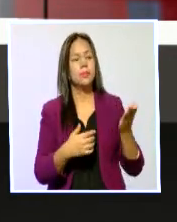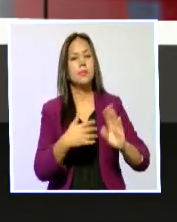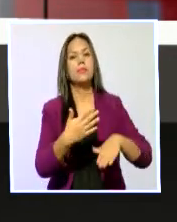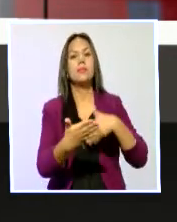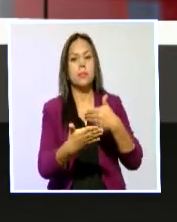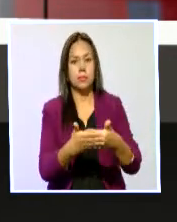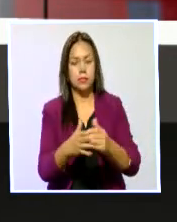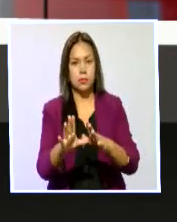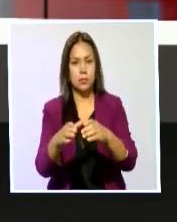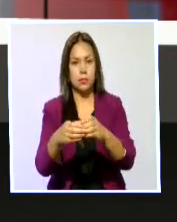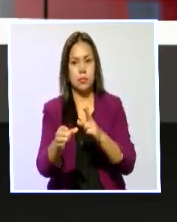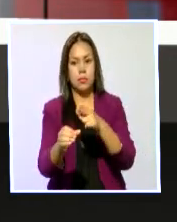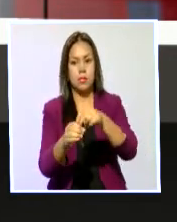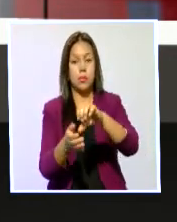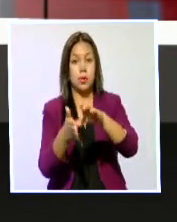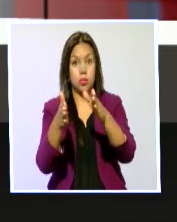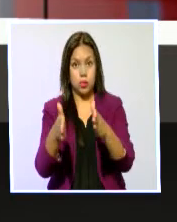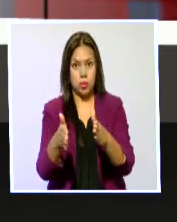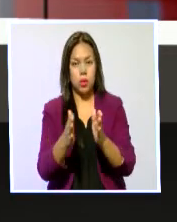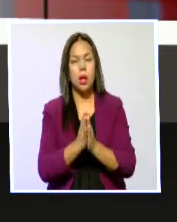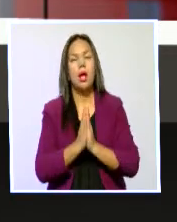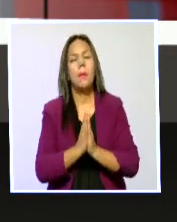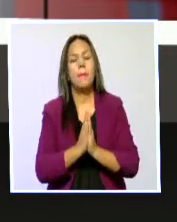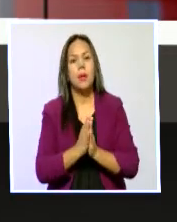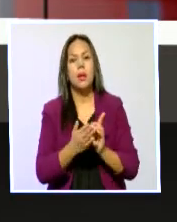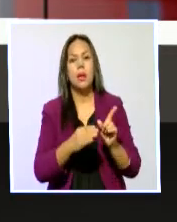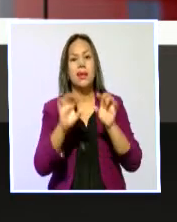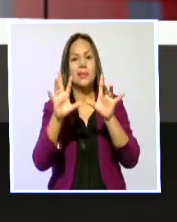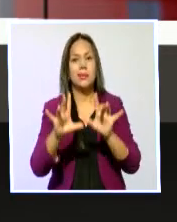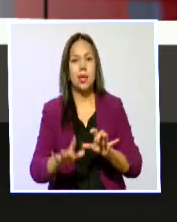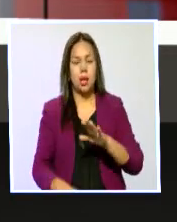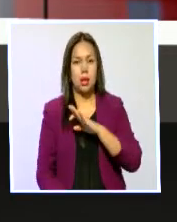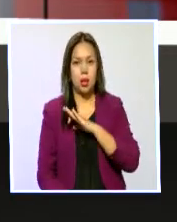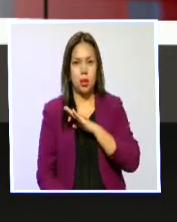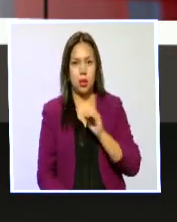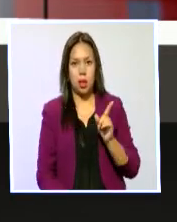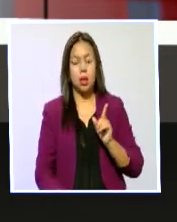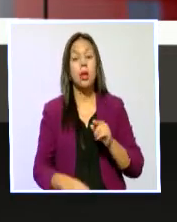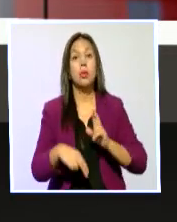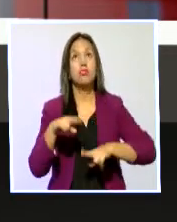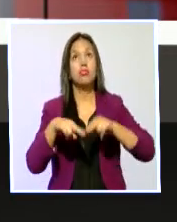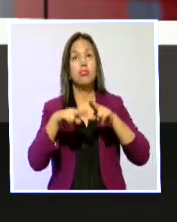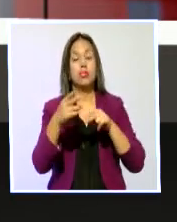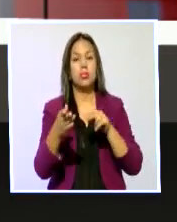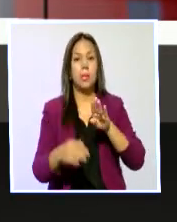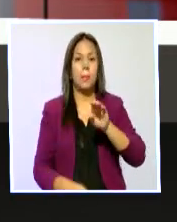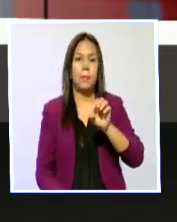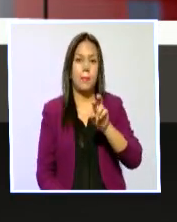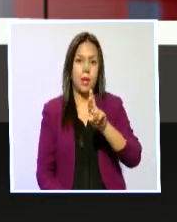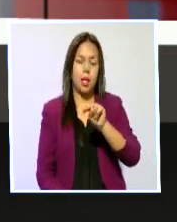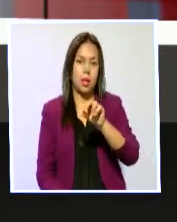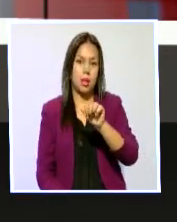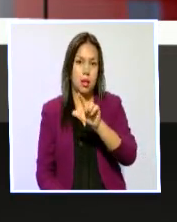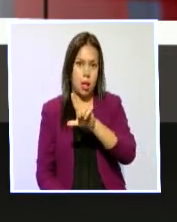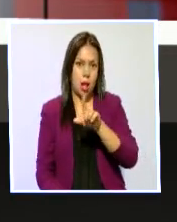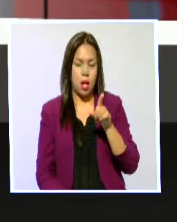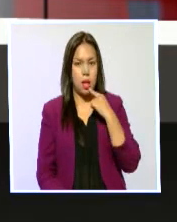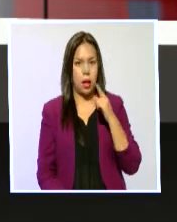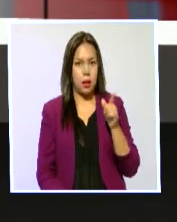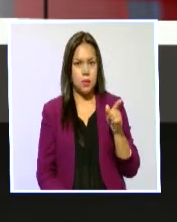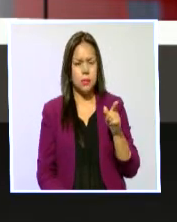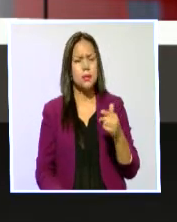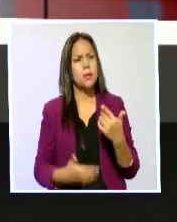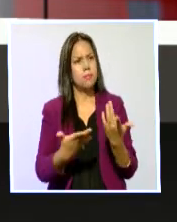Comisión de Participación Ciudadana para solicitar que el secretario técnico para la reconstrucción, Carlos Bernal, aclare las cifras de los